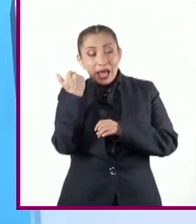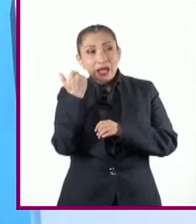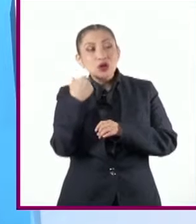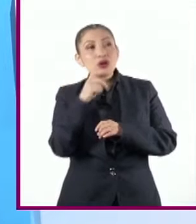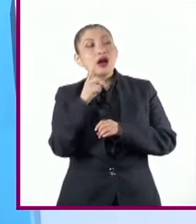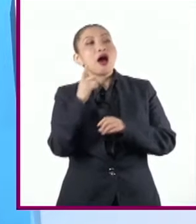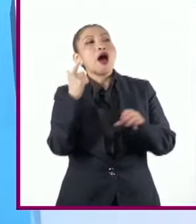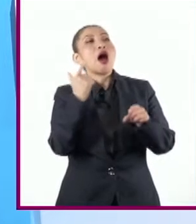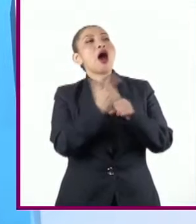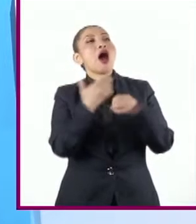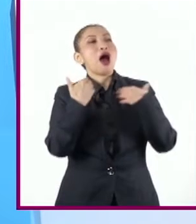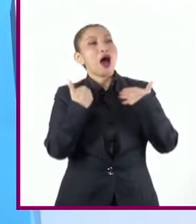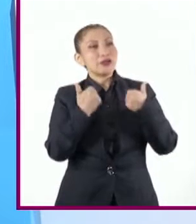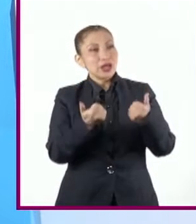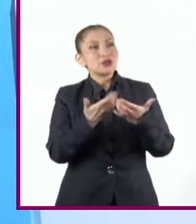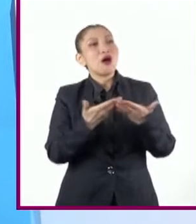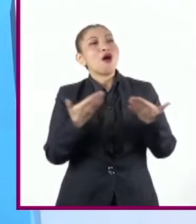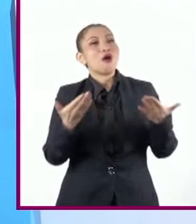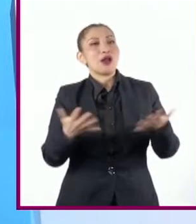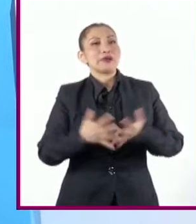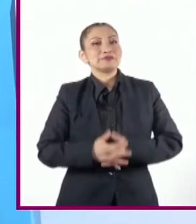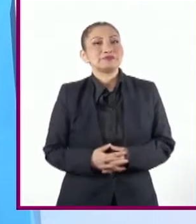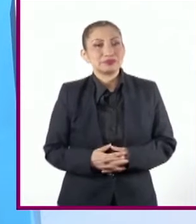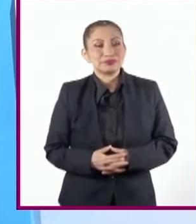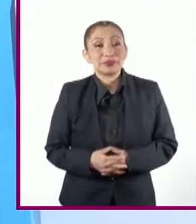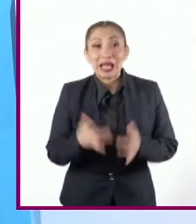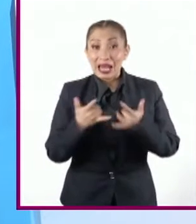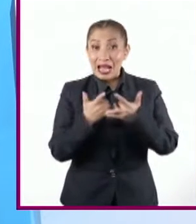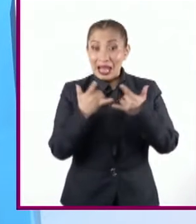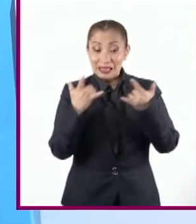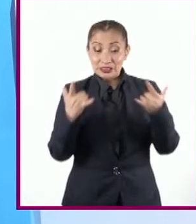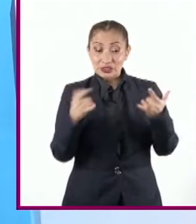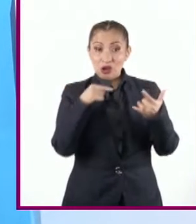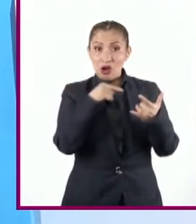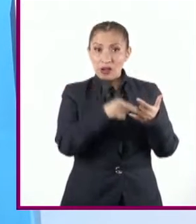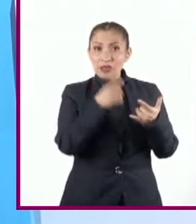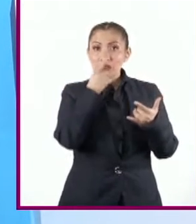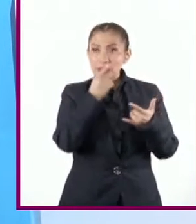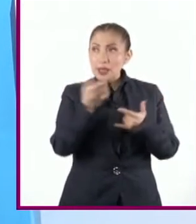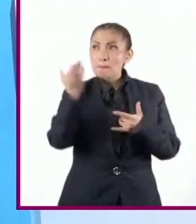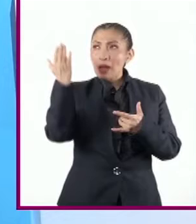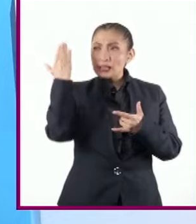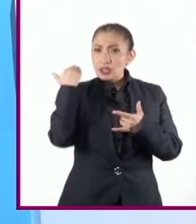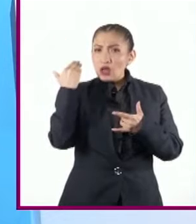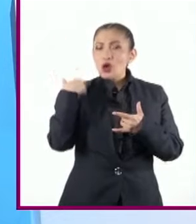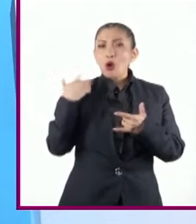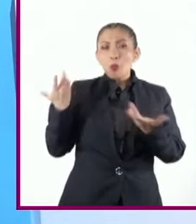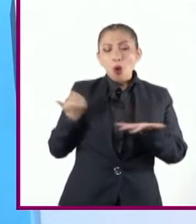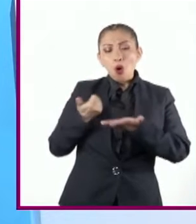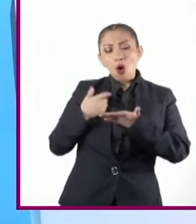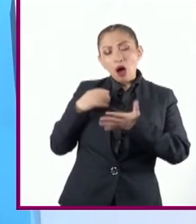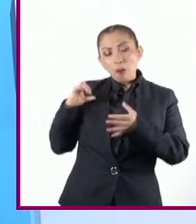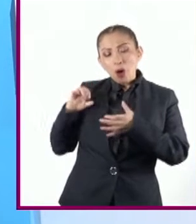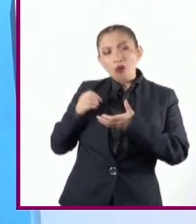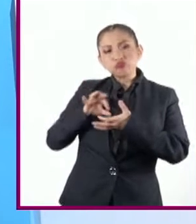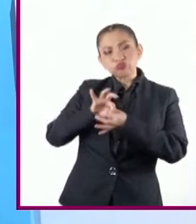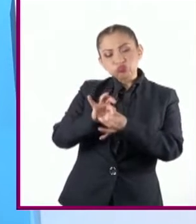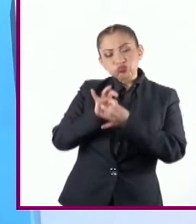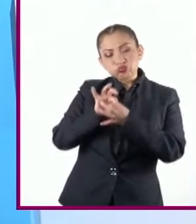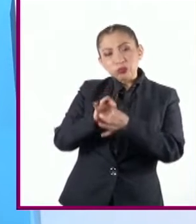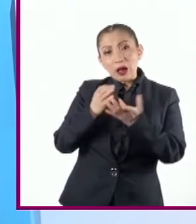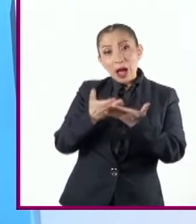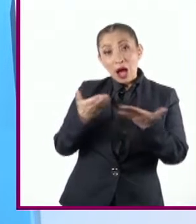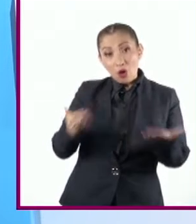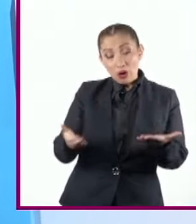razón de existir, explica el presente. La historia admite que el pasado da razón del presente, pero a la vez supone